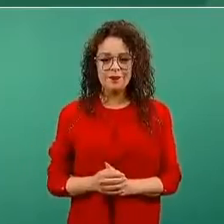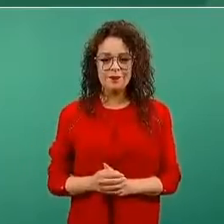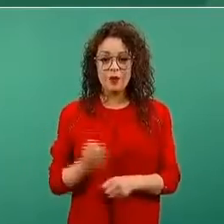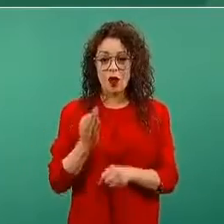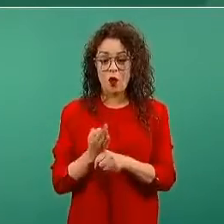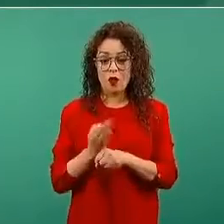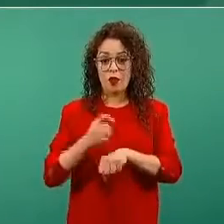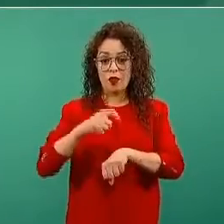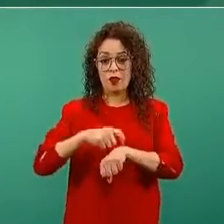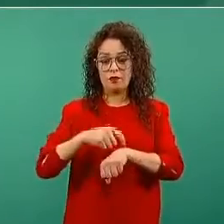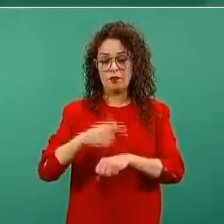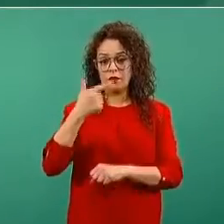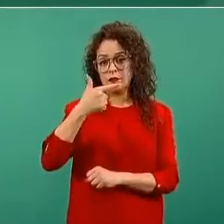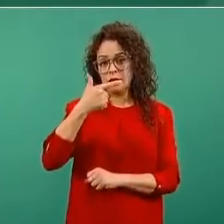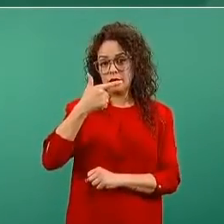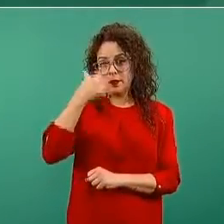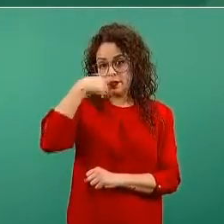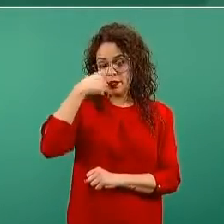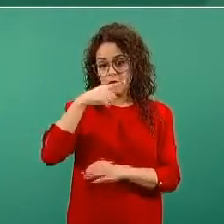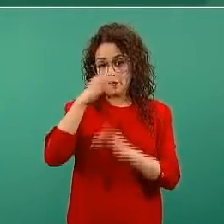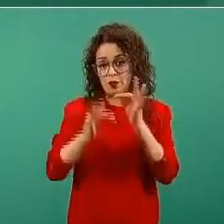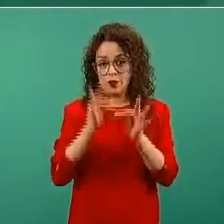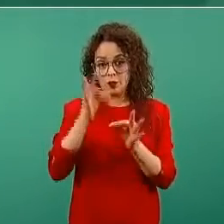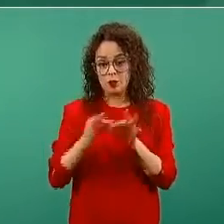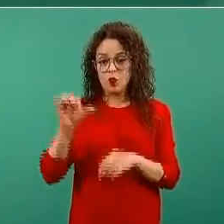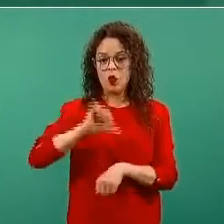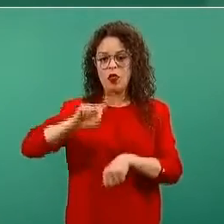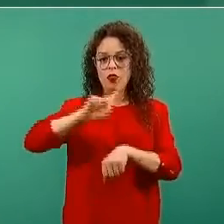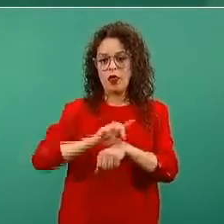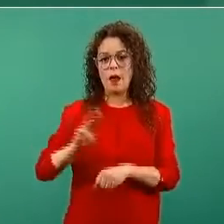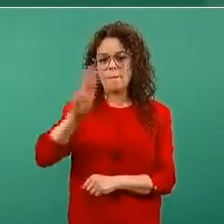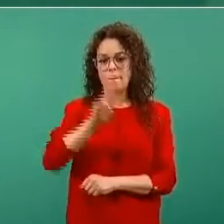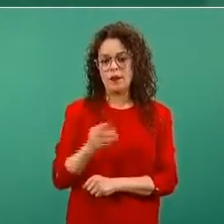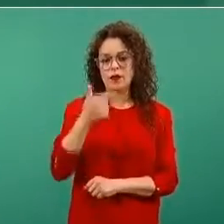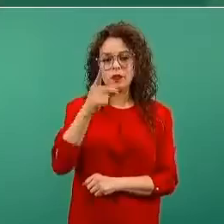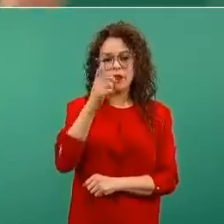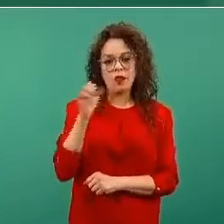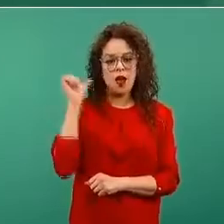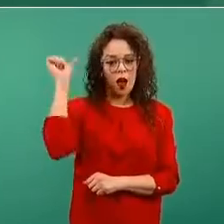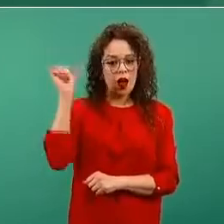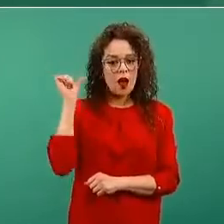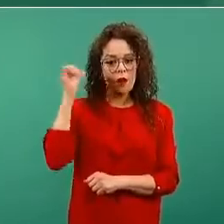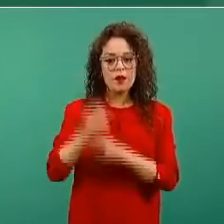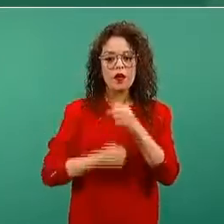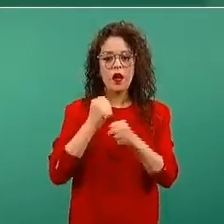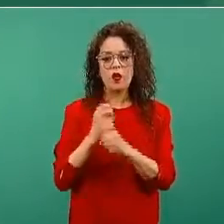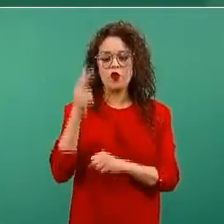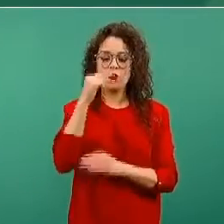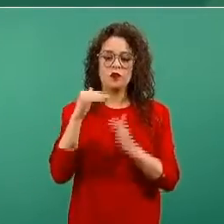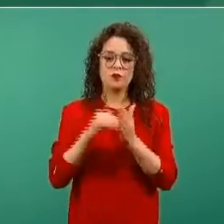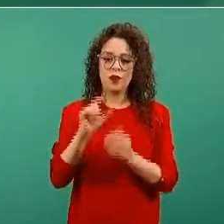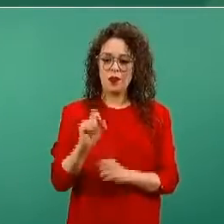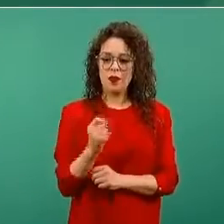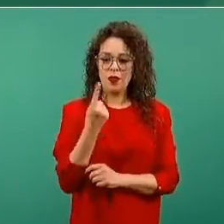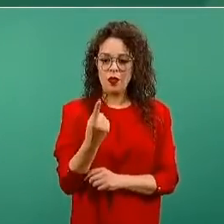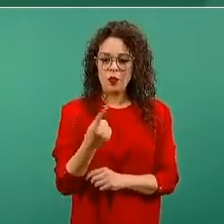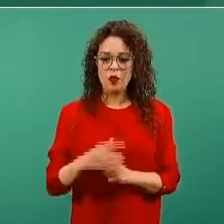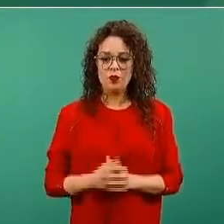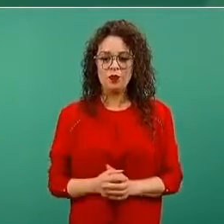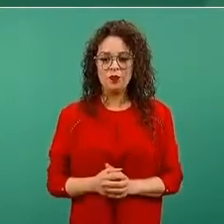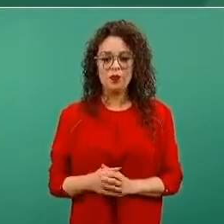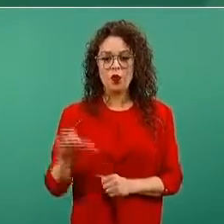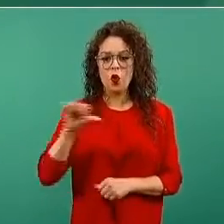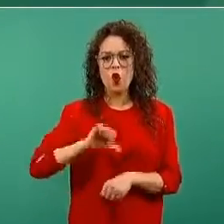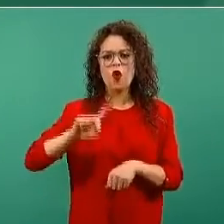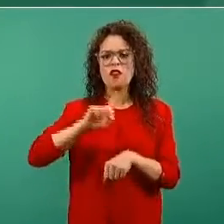Son las 19 horas en punto de este miércoles 7 de abril de 2021. Hoy celebramos